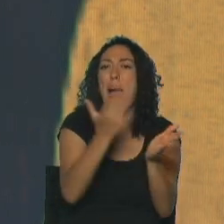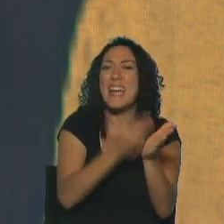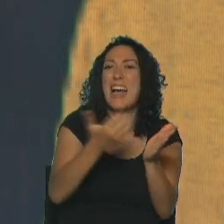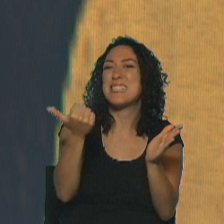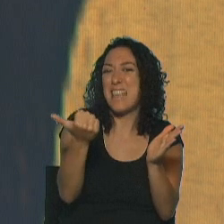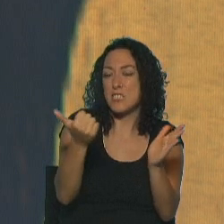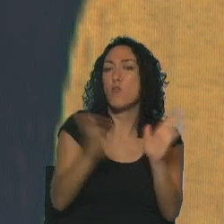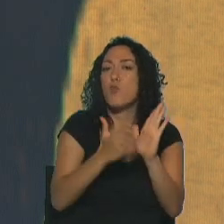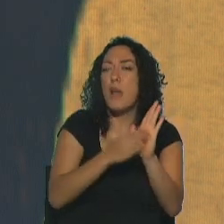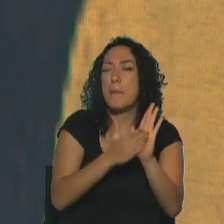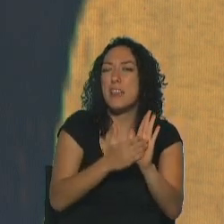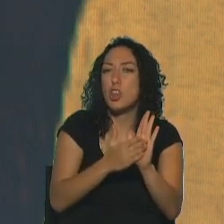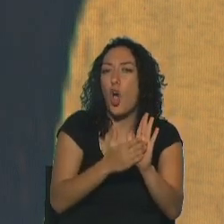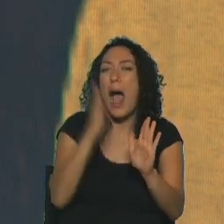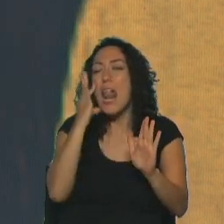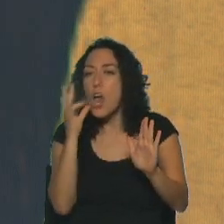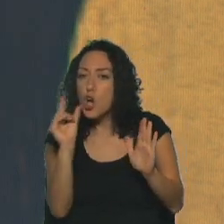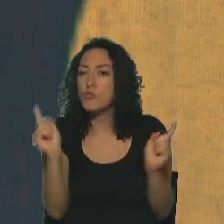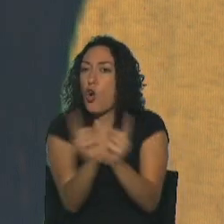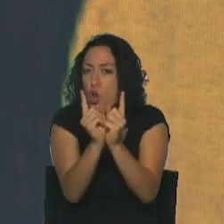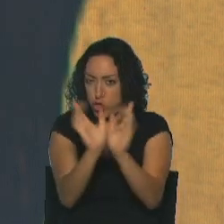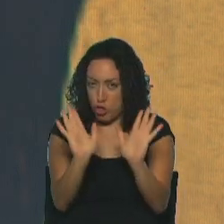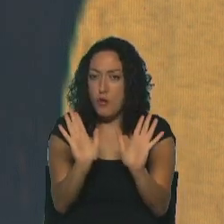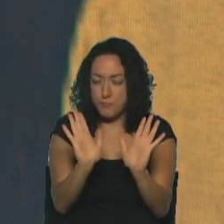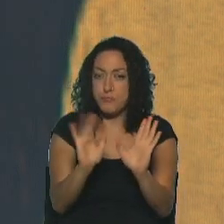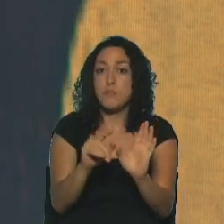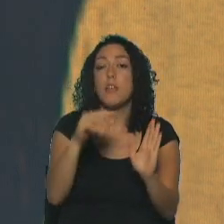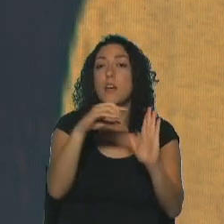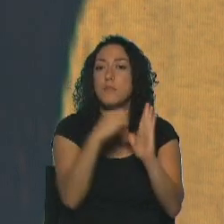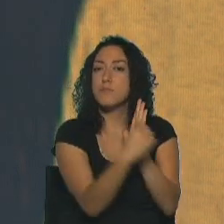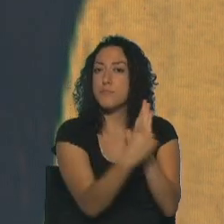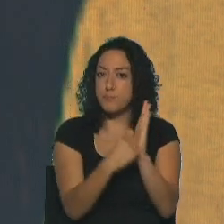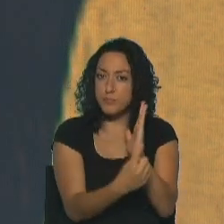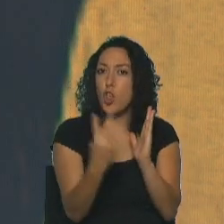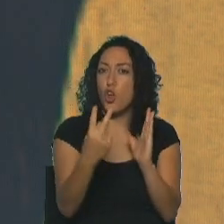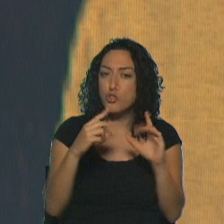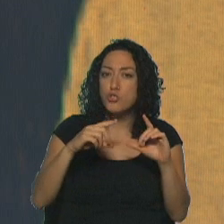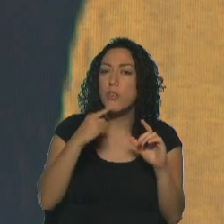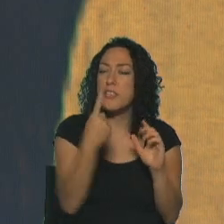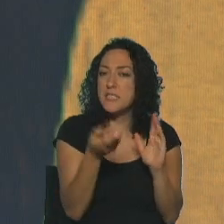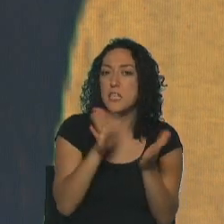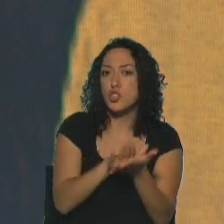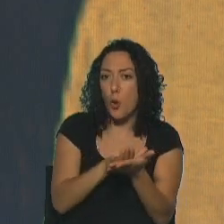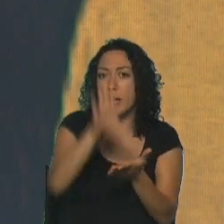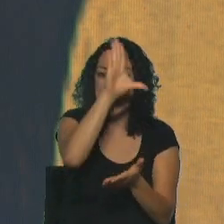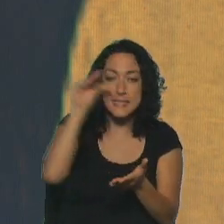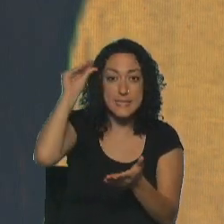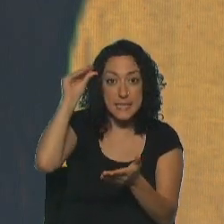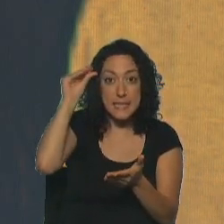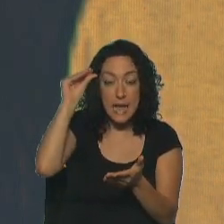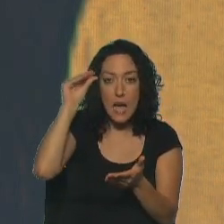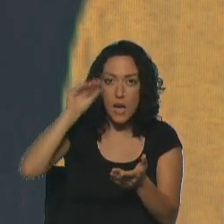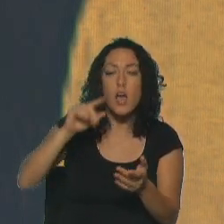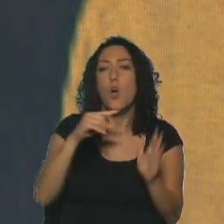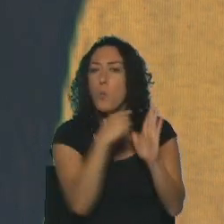adelanto de fundamentos de la condena. En una de esas partes mencionan 2 oportunidades, en 2 párrafos, de Cristina Fernández de Kirchner, y en una